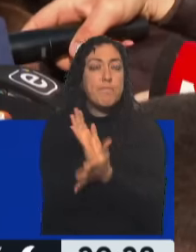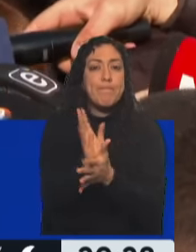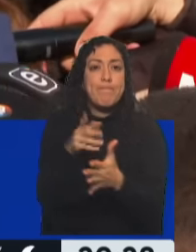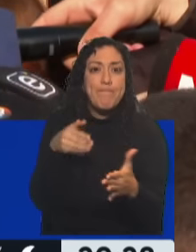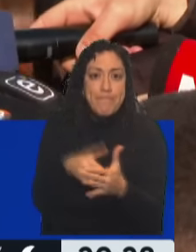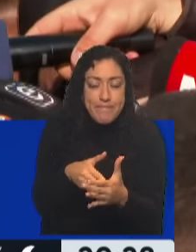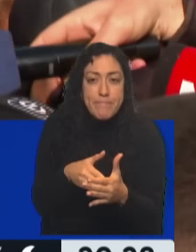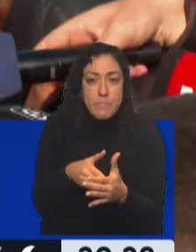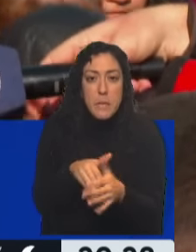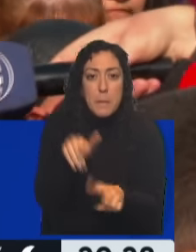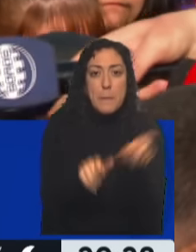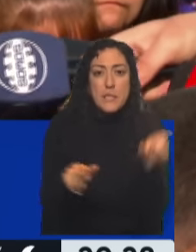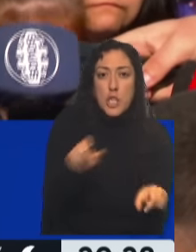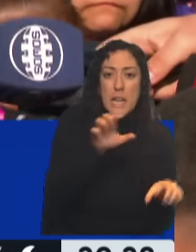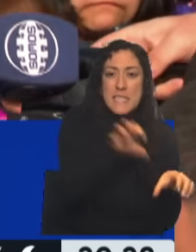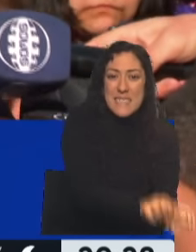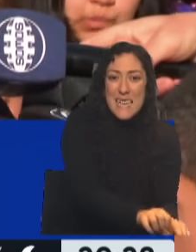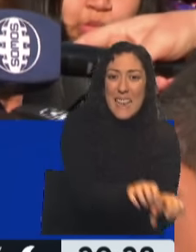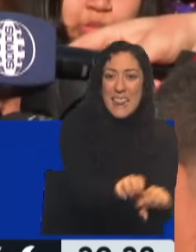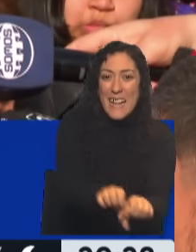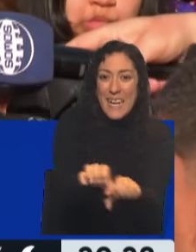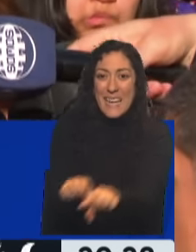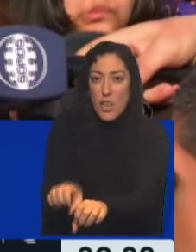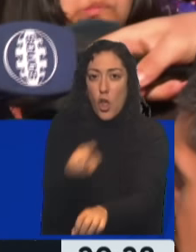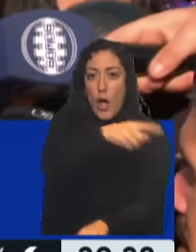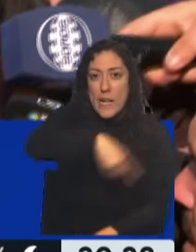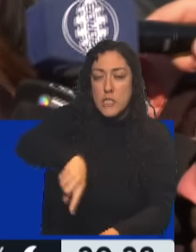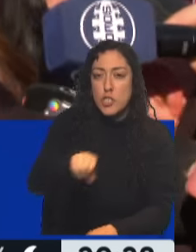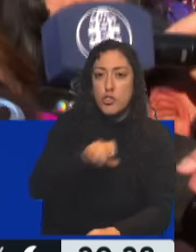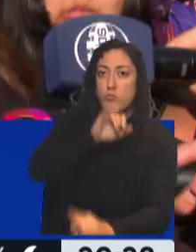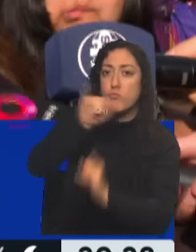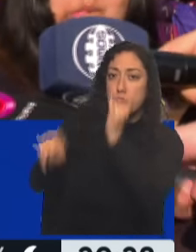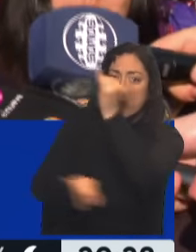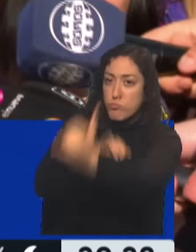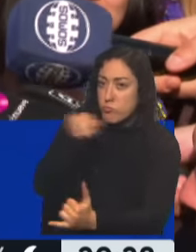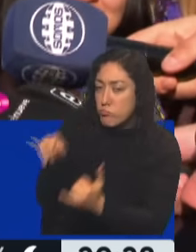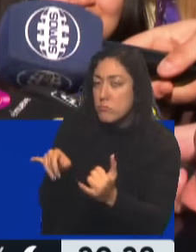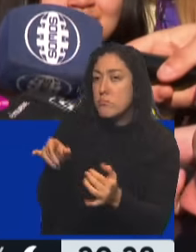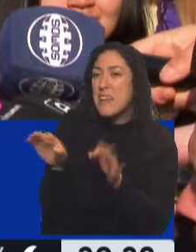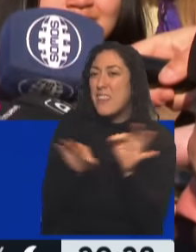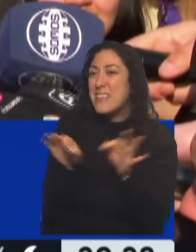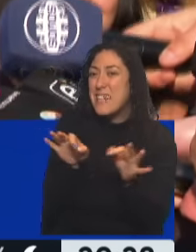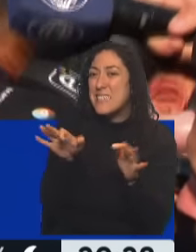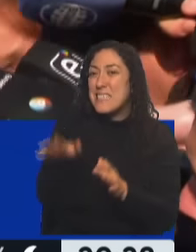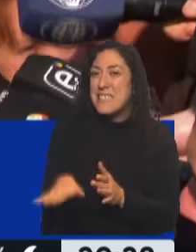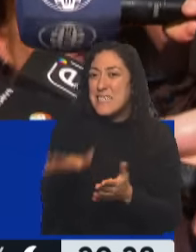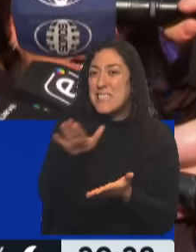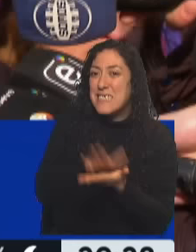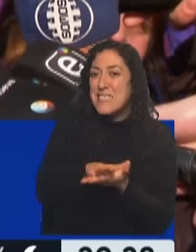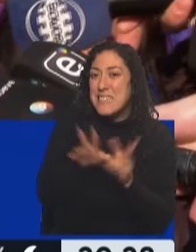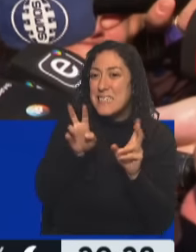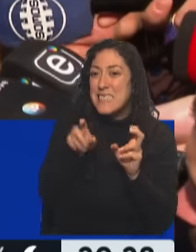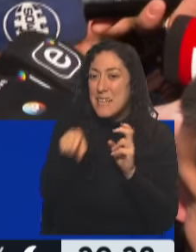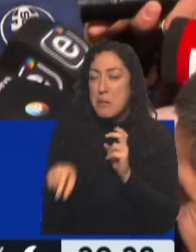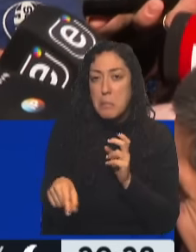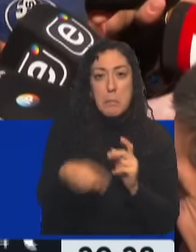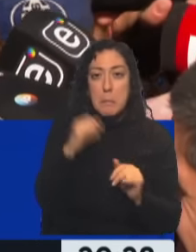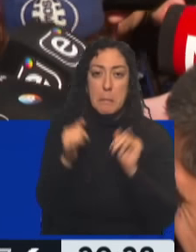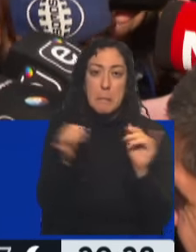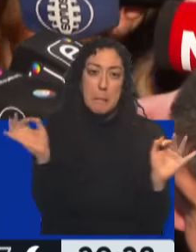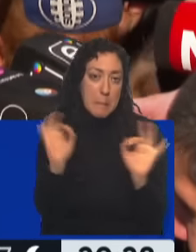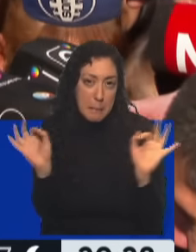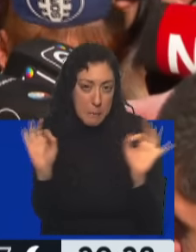las personas detenidas, pero no han podido brindar detalles de lo que ha sucedido con este niño. También hay operativos en los alrededores del